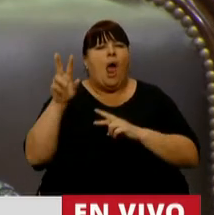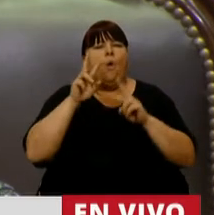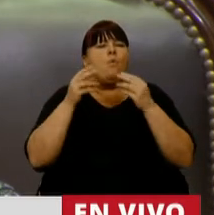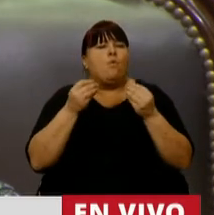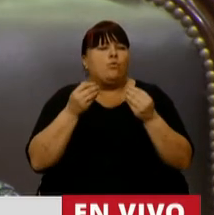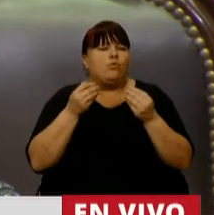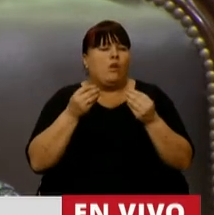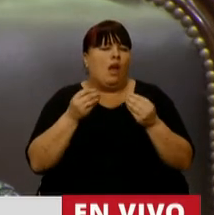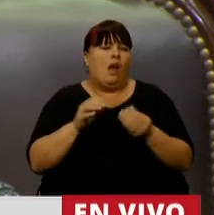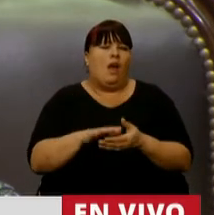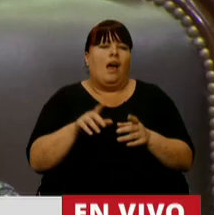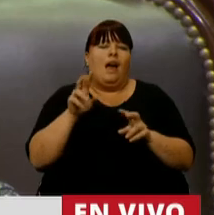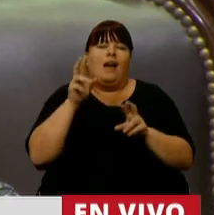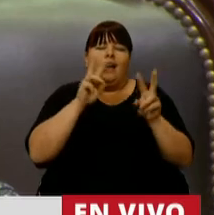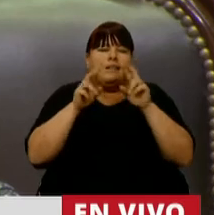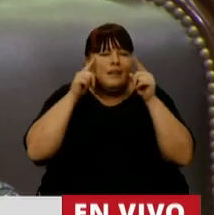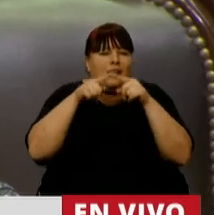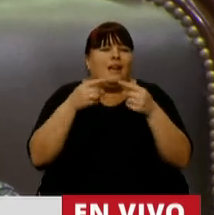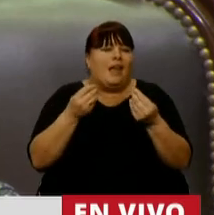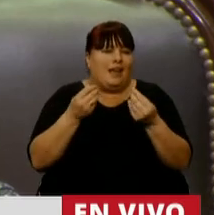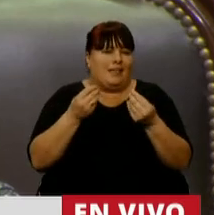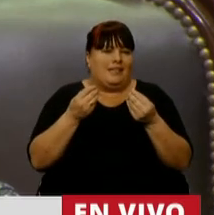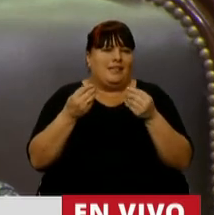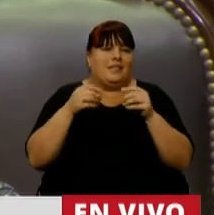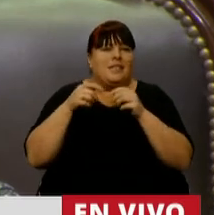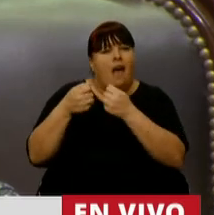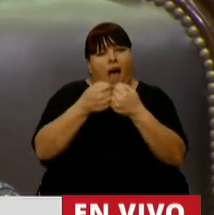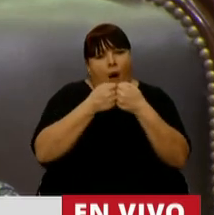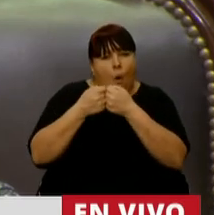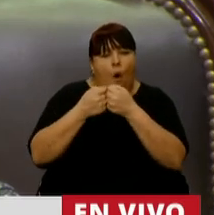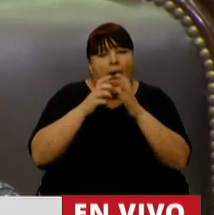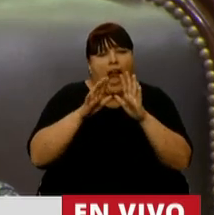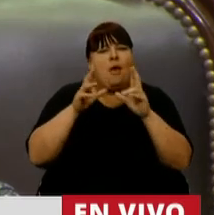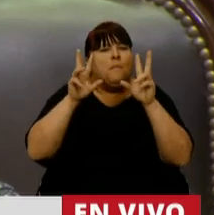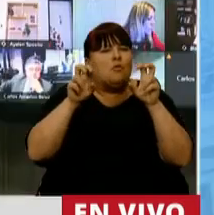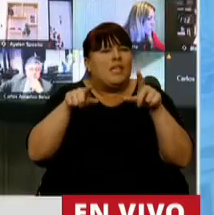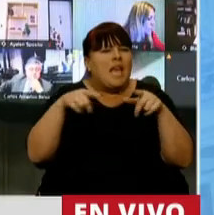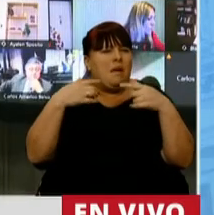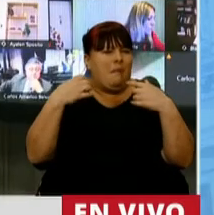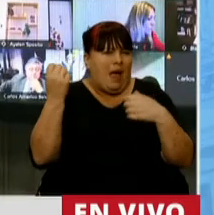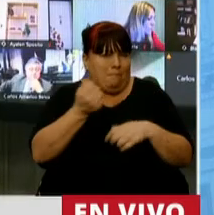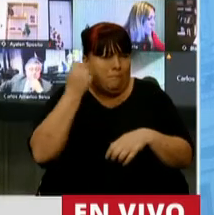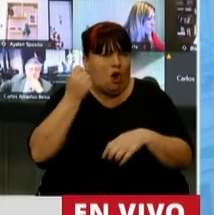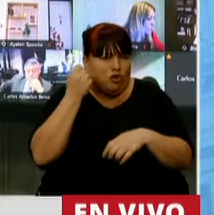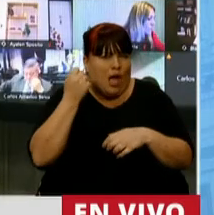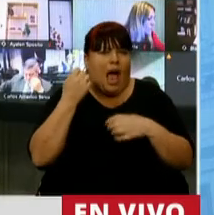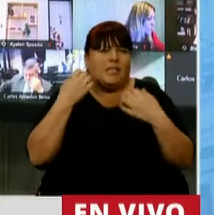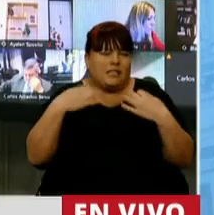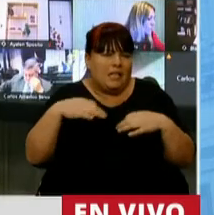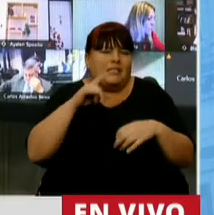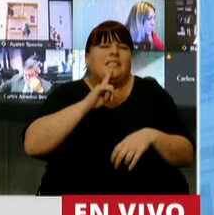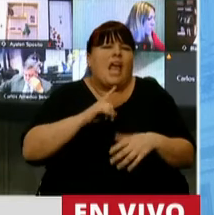encontrar y buscar posiciones comunes para temas tan importantes y tan